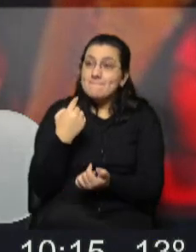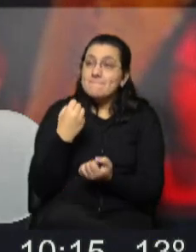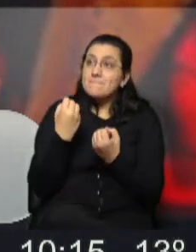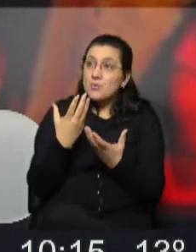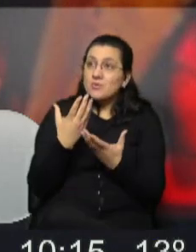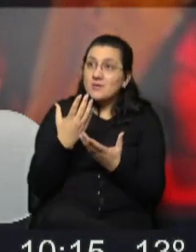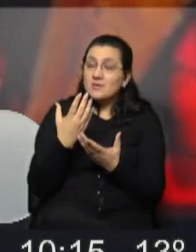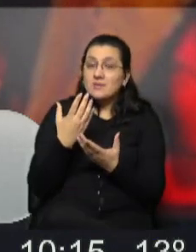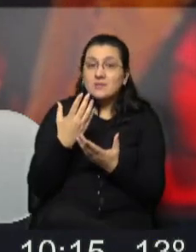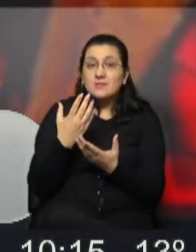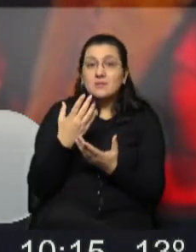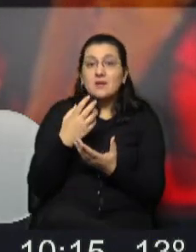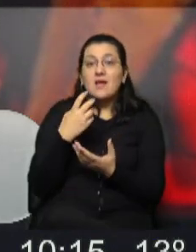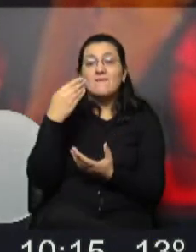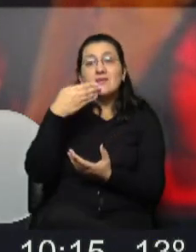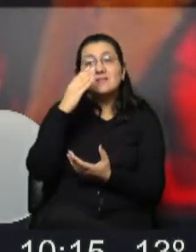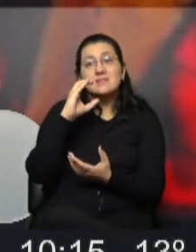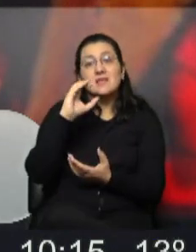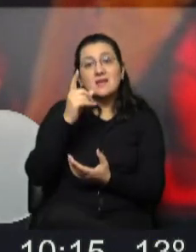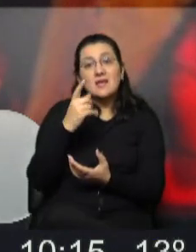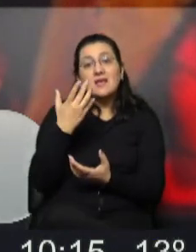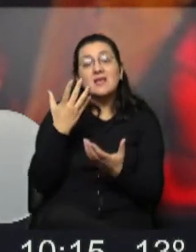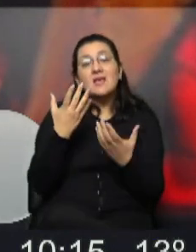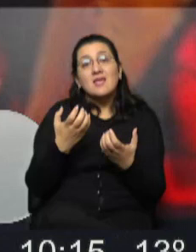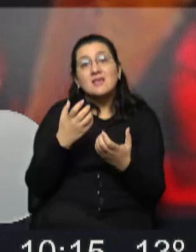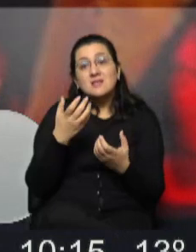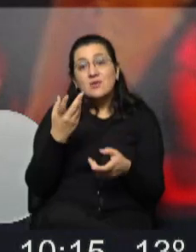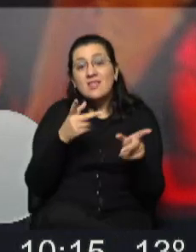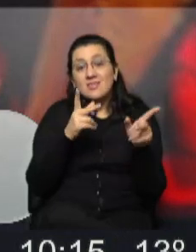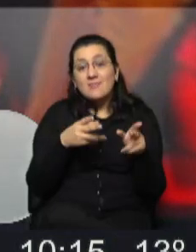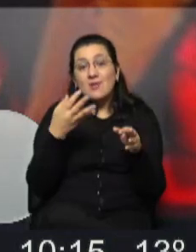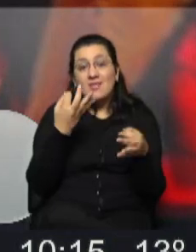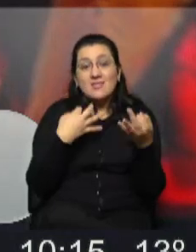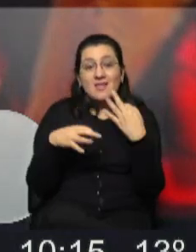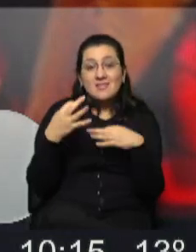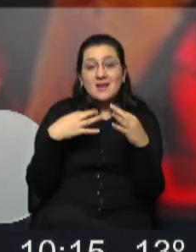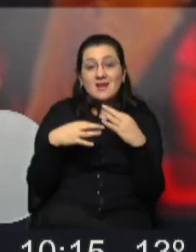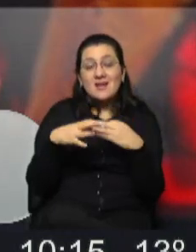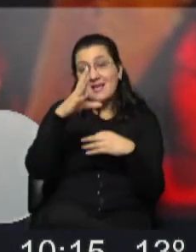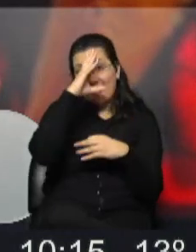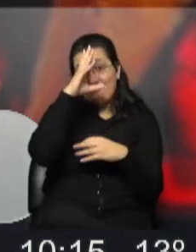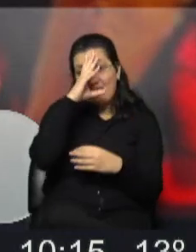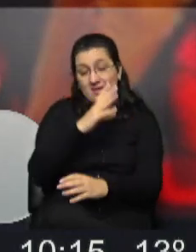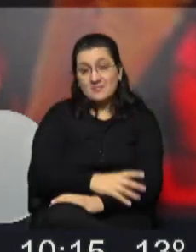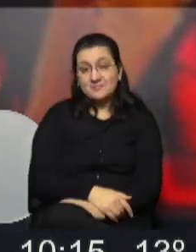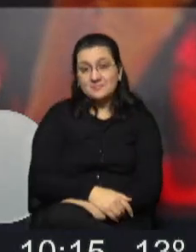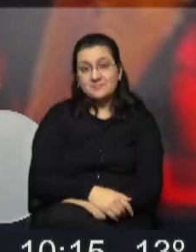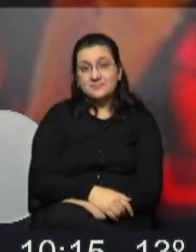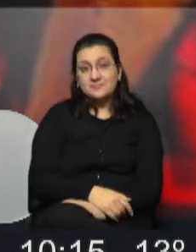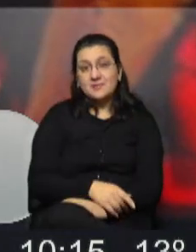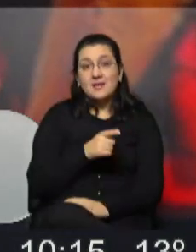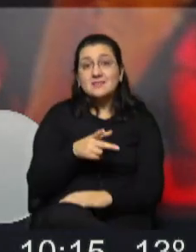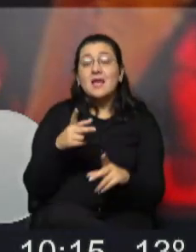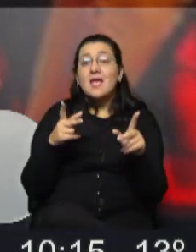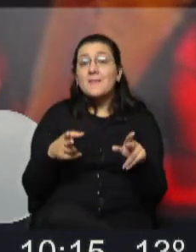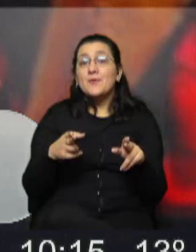porque decir la BCG, lo que estaba buscando era tratar de hacer una temporada teatral en carnaval. En aquel entonces